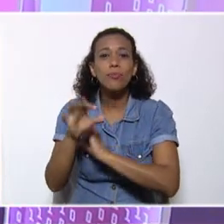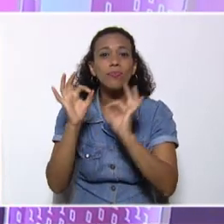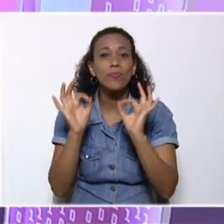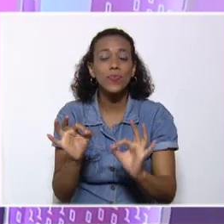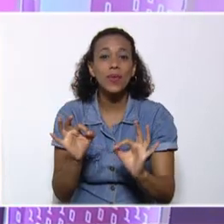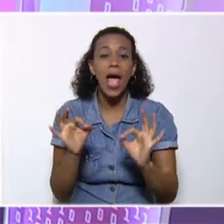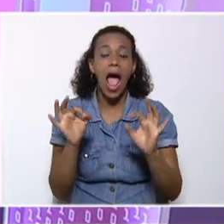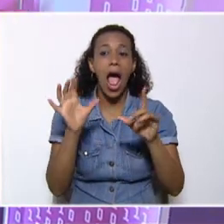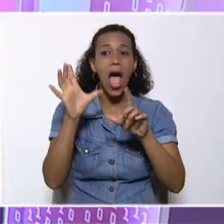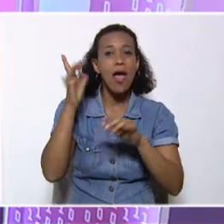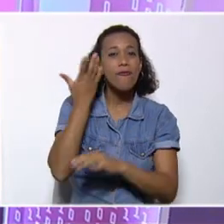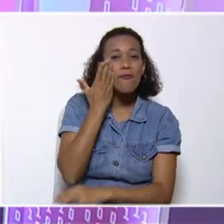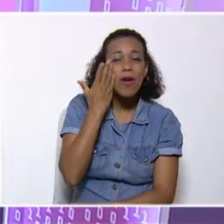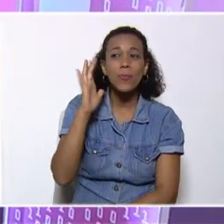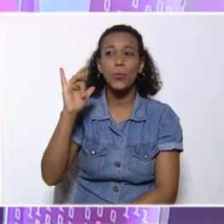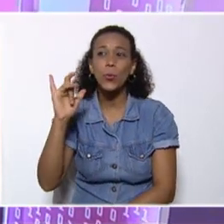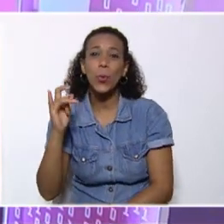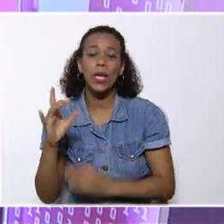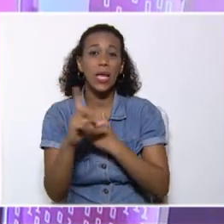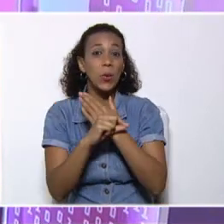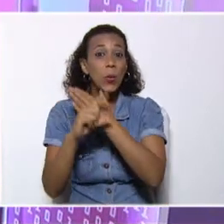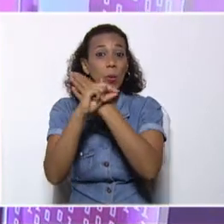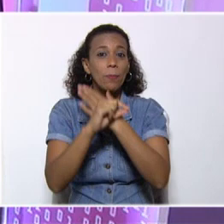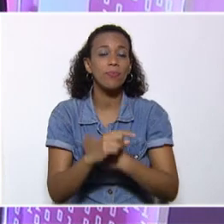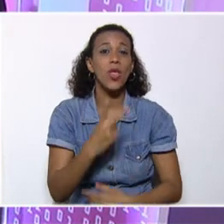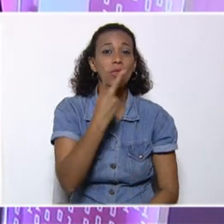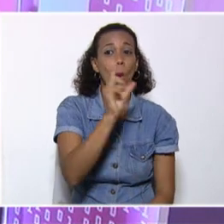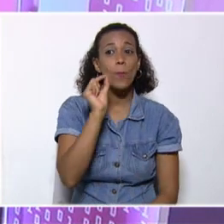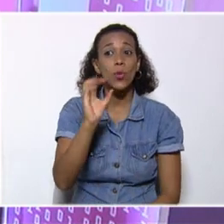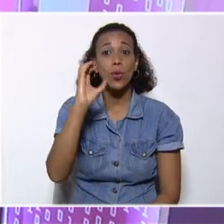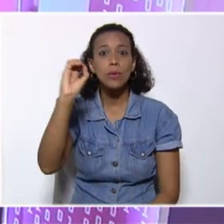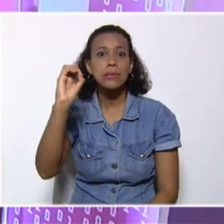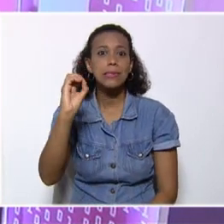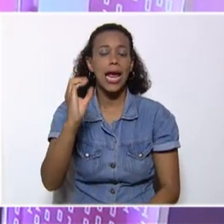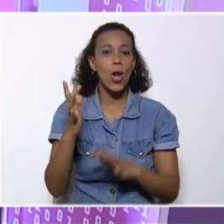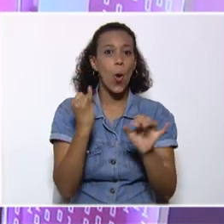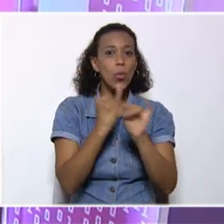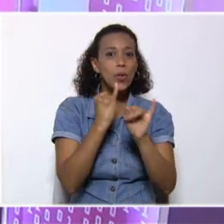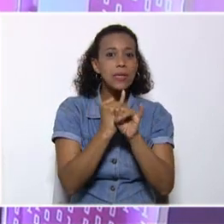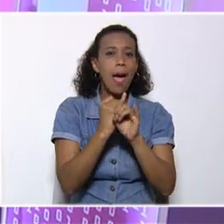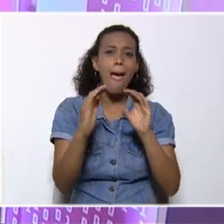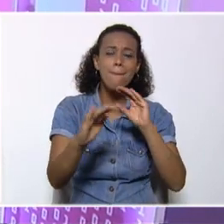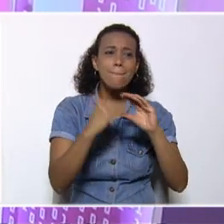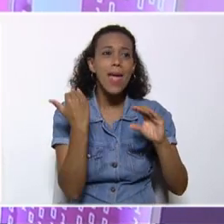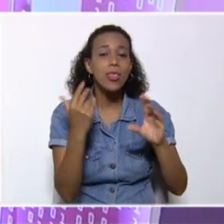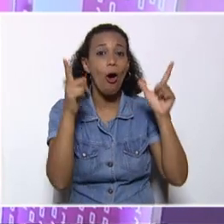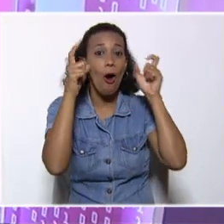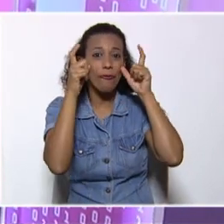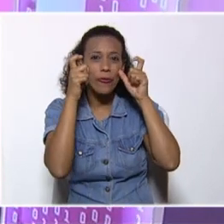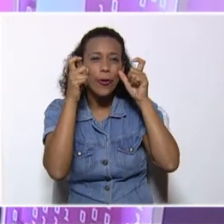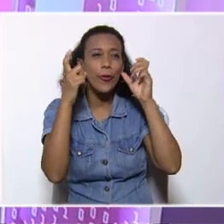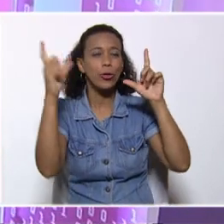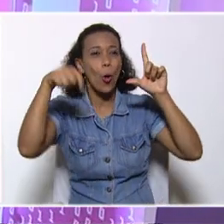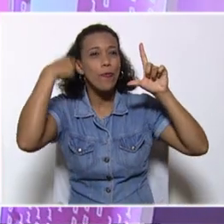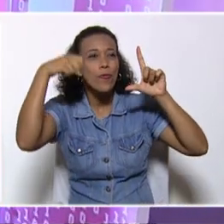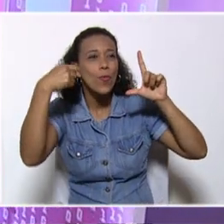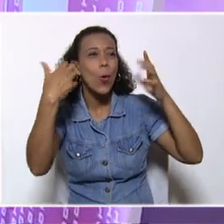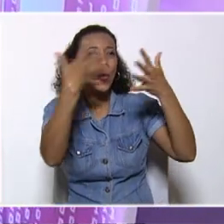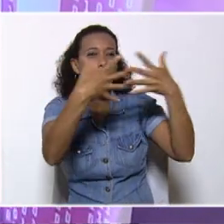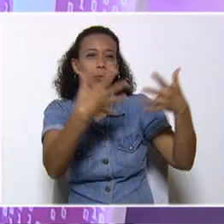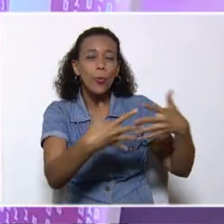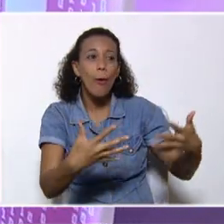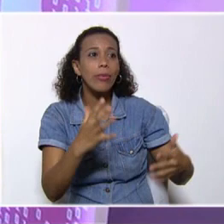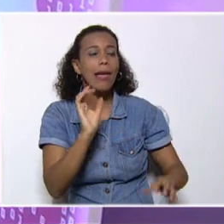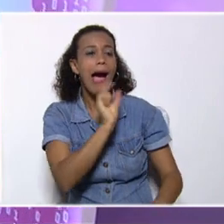nuestras cuentas en la plataforma 2.0. Para eso pueden enviarnos fotografías, comentarios